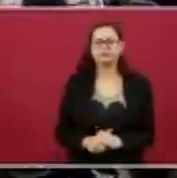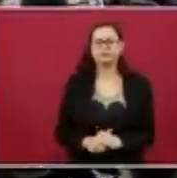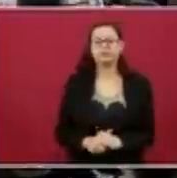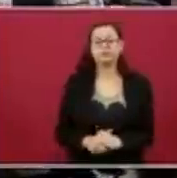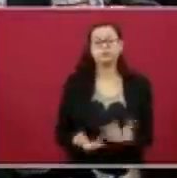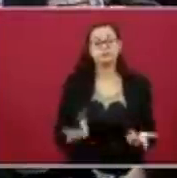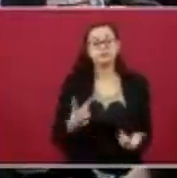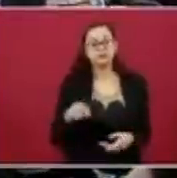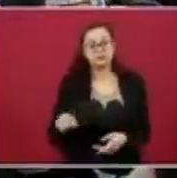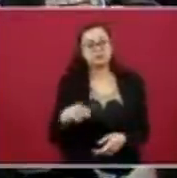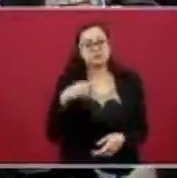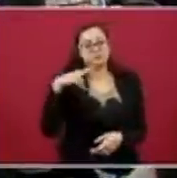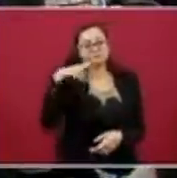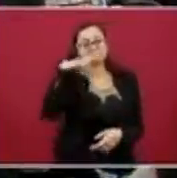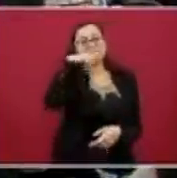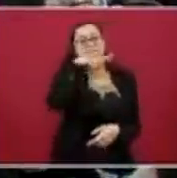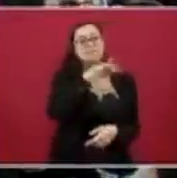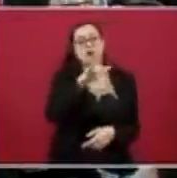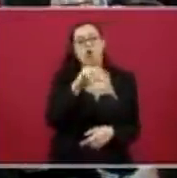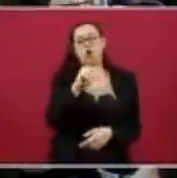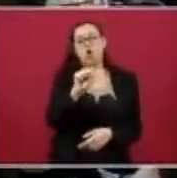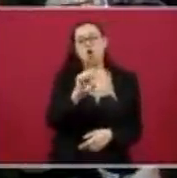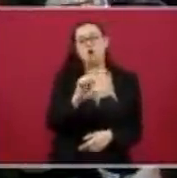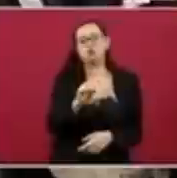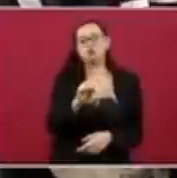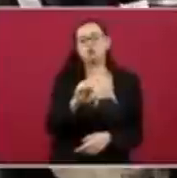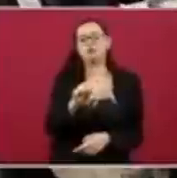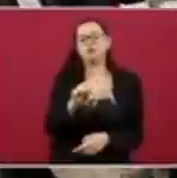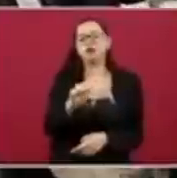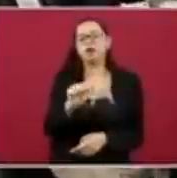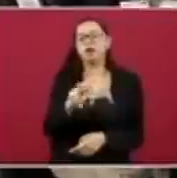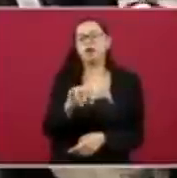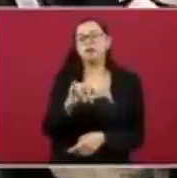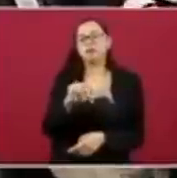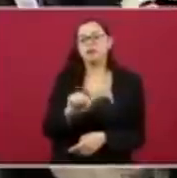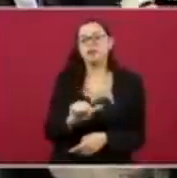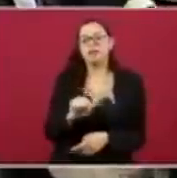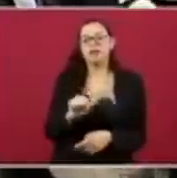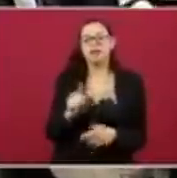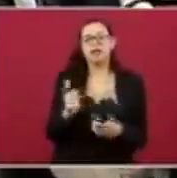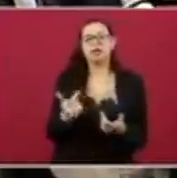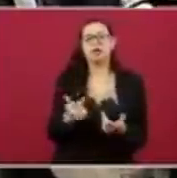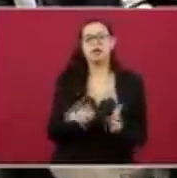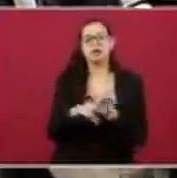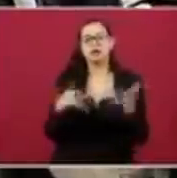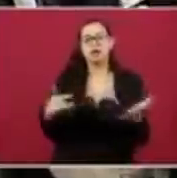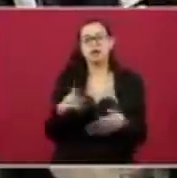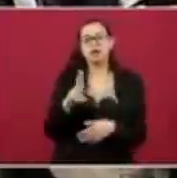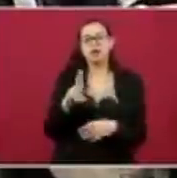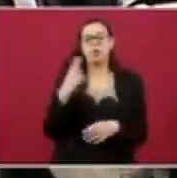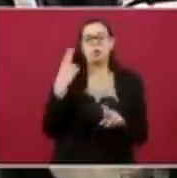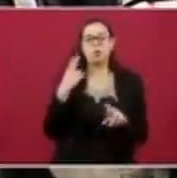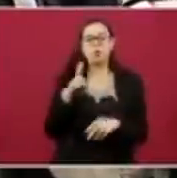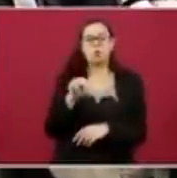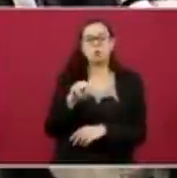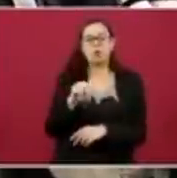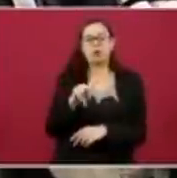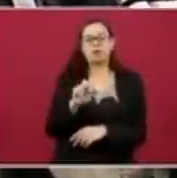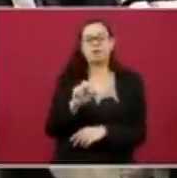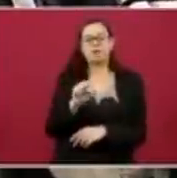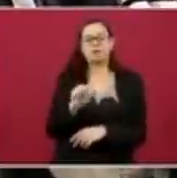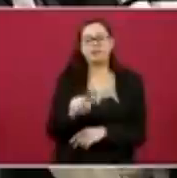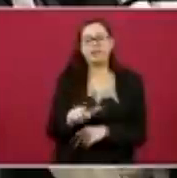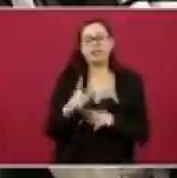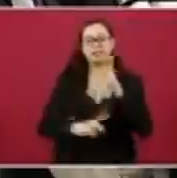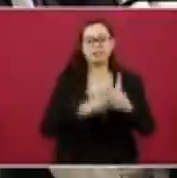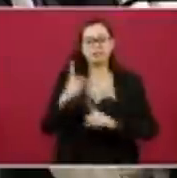Rápidamente, muy buenos días, José Miguel Ávila, del Universal Deportes. Platicar sobre la Fórmula 1, señor presidente. Se tomó una decisión